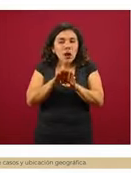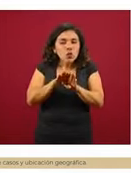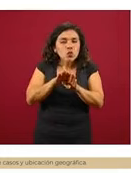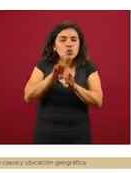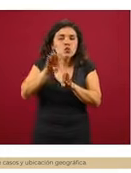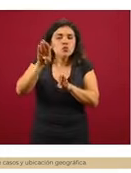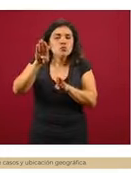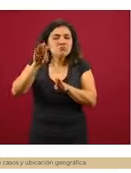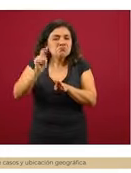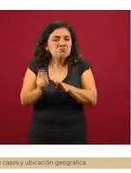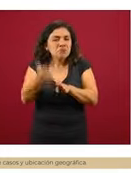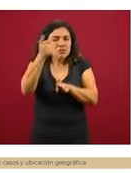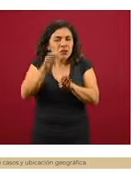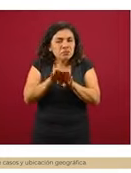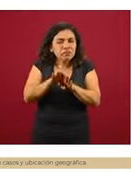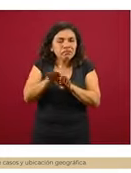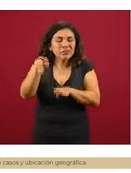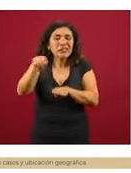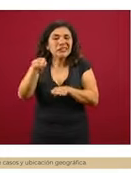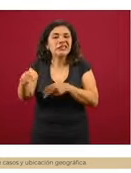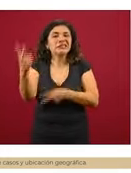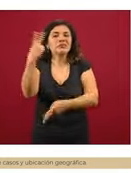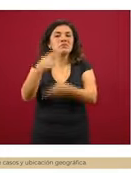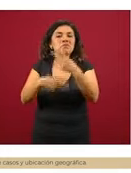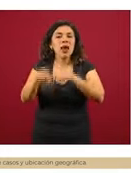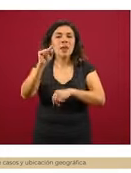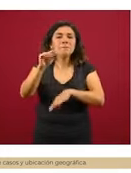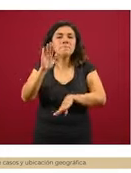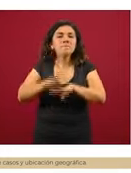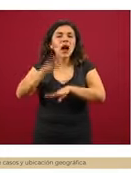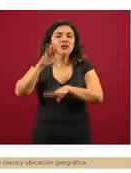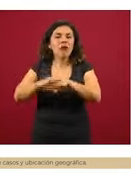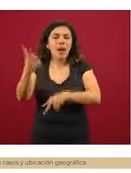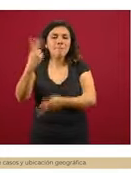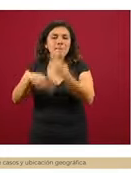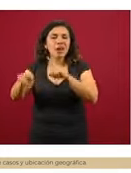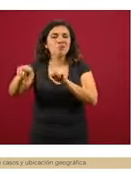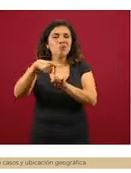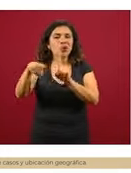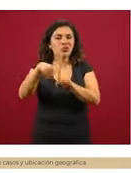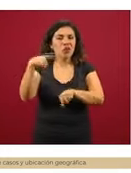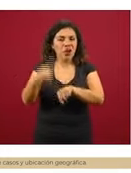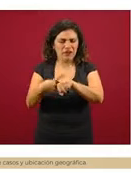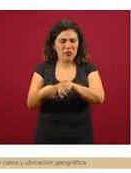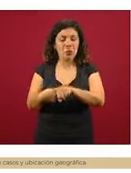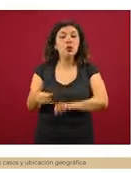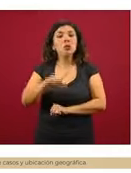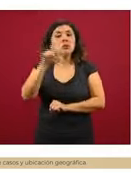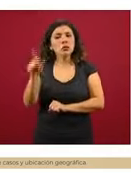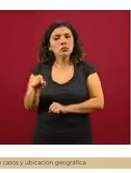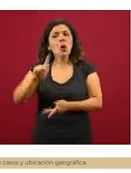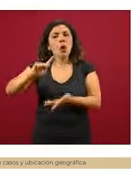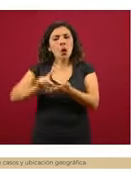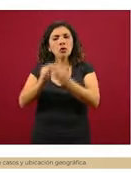que veíamos que generó de hecho el incremento del porcentaje de positividad, pero luego nuevamente se vuelve a meter a un